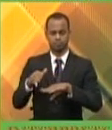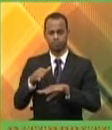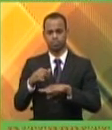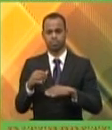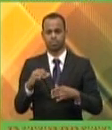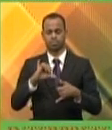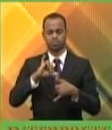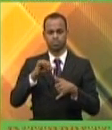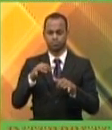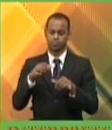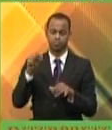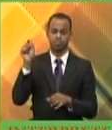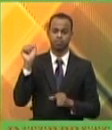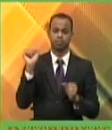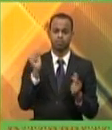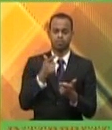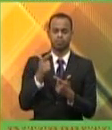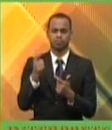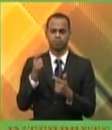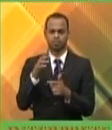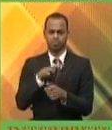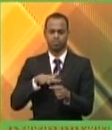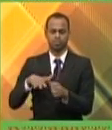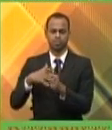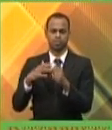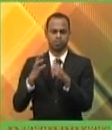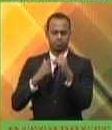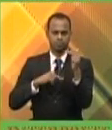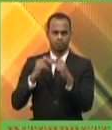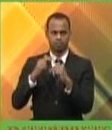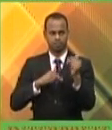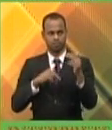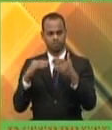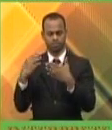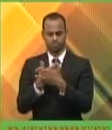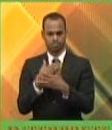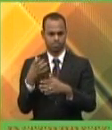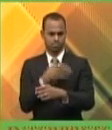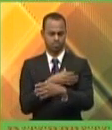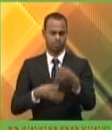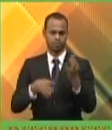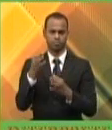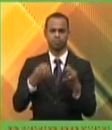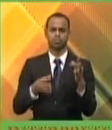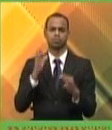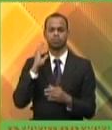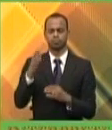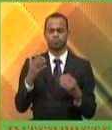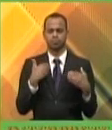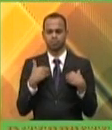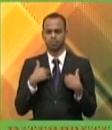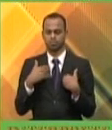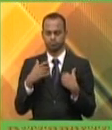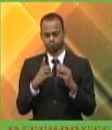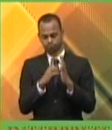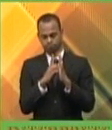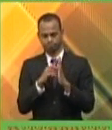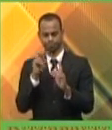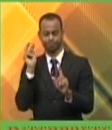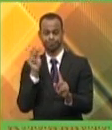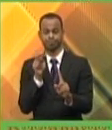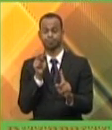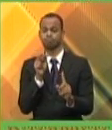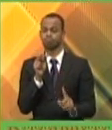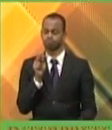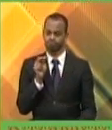planificación todos los edificaciones nuevas del poder judicial van a tener la perspectiva de la discapacidad